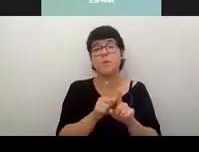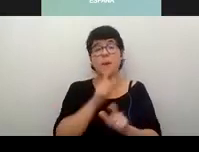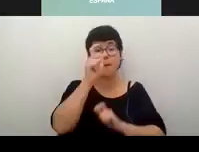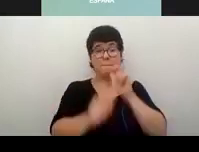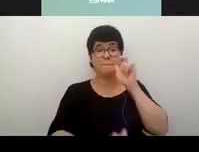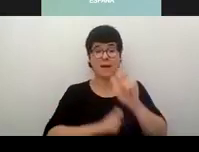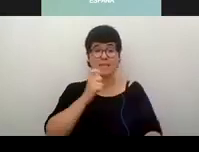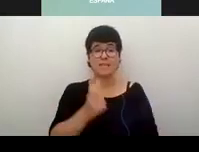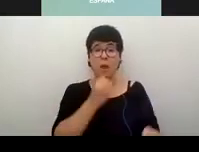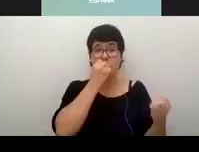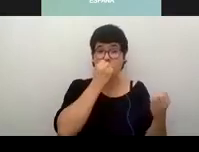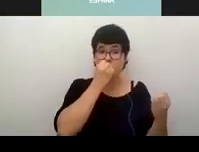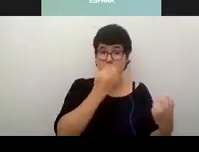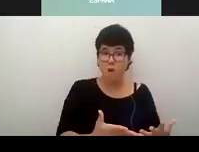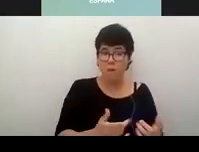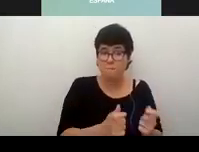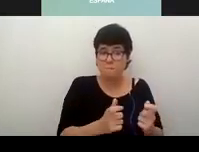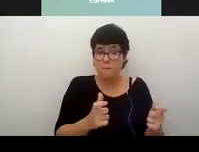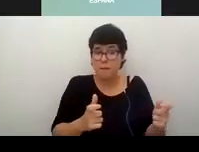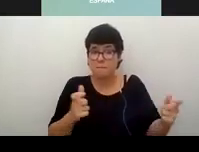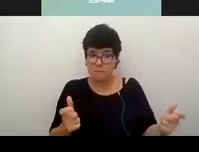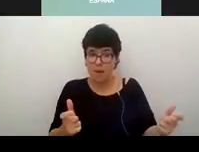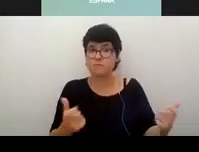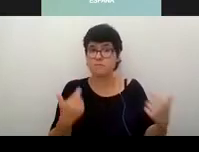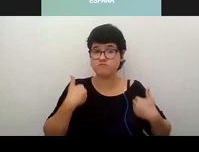adecuadas, un predominio de una microbiota adecuada,